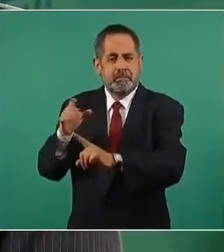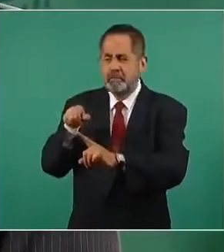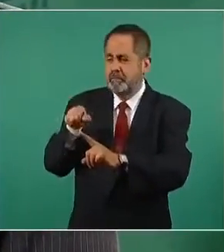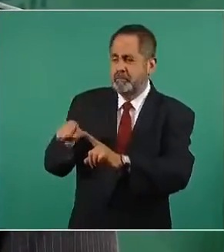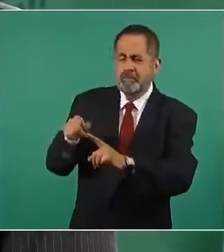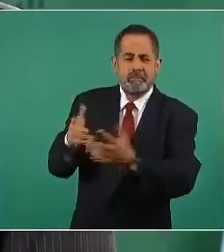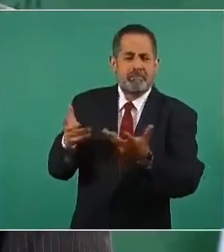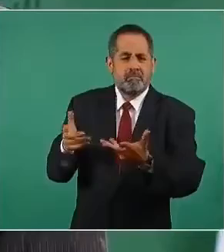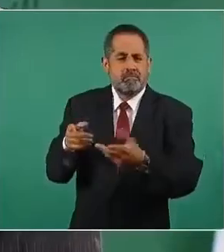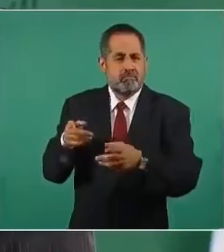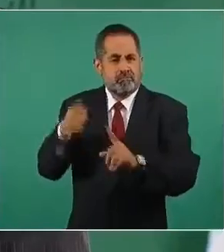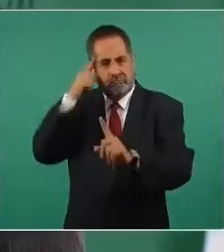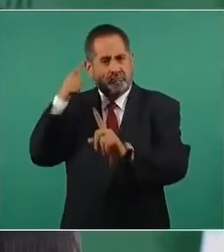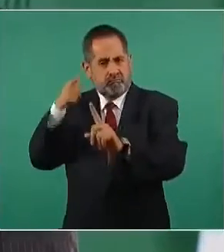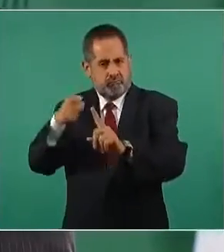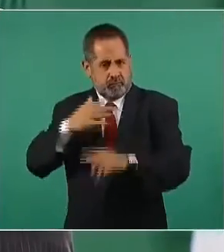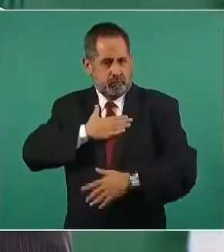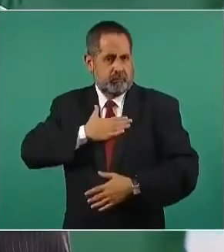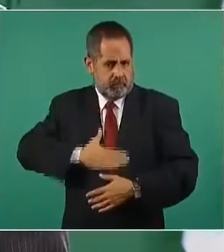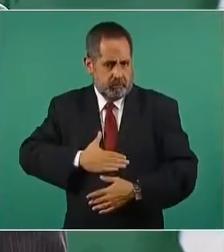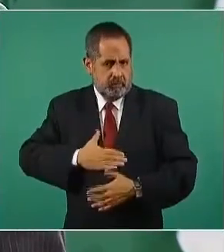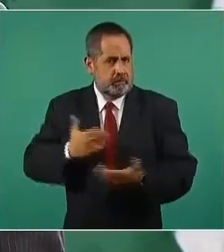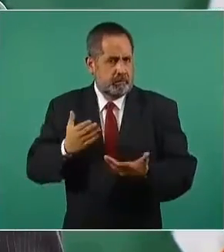¿No fue la justicia?